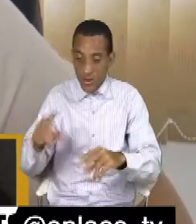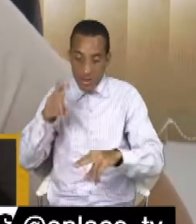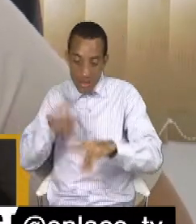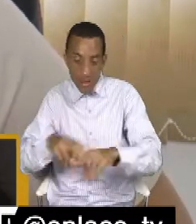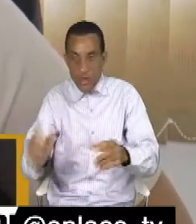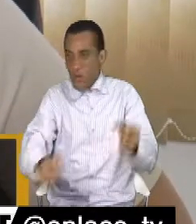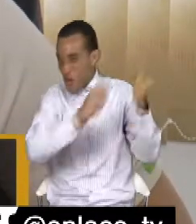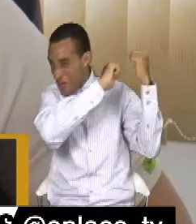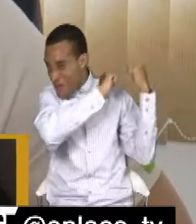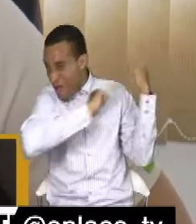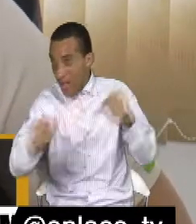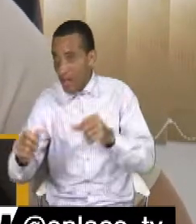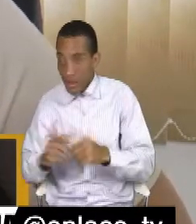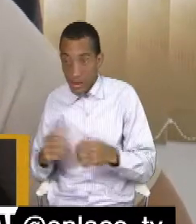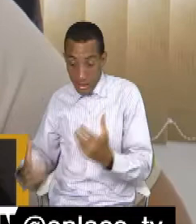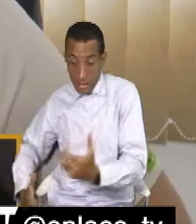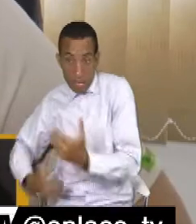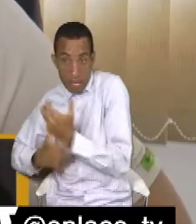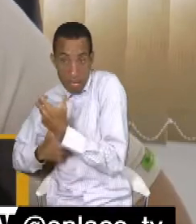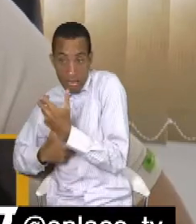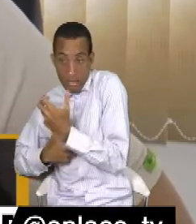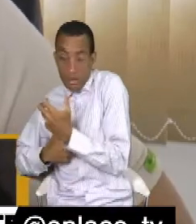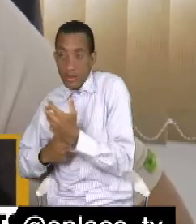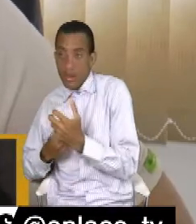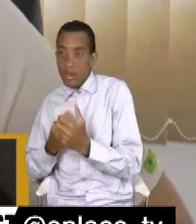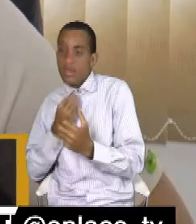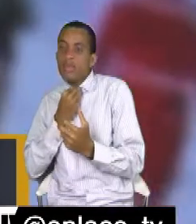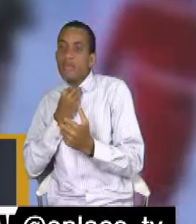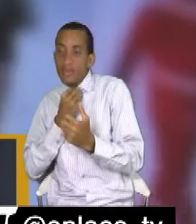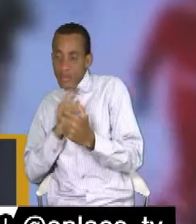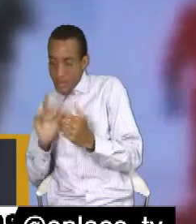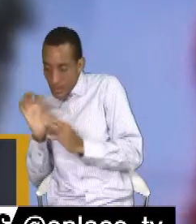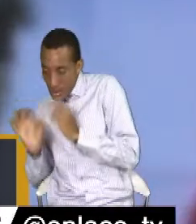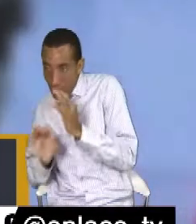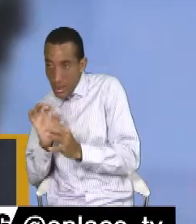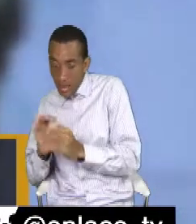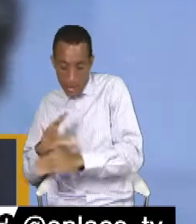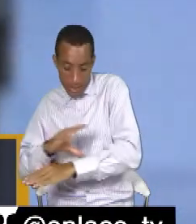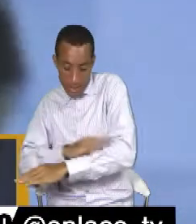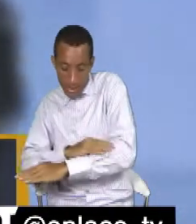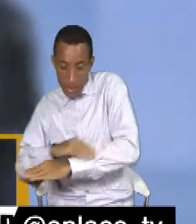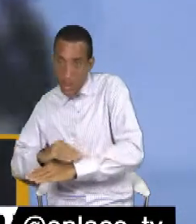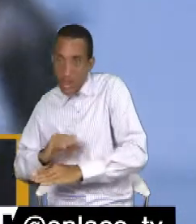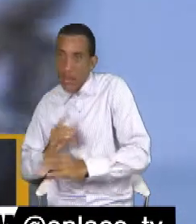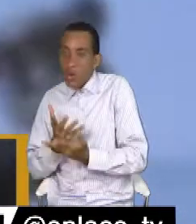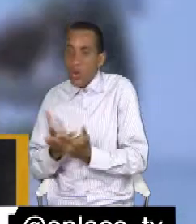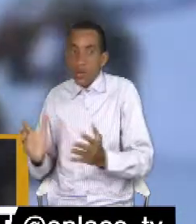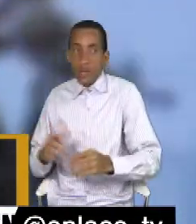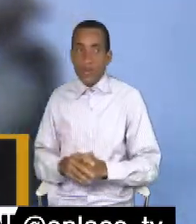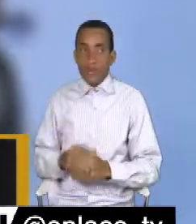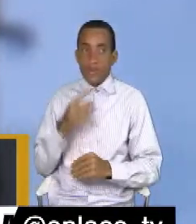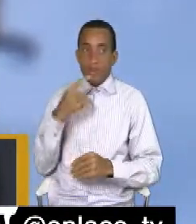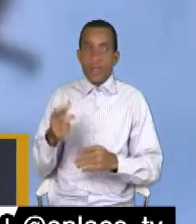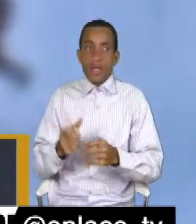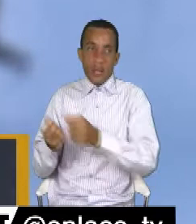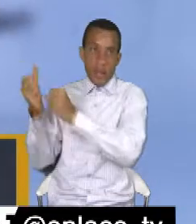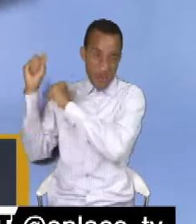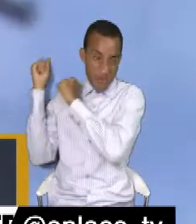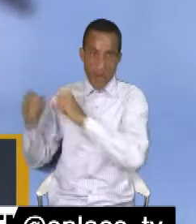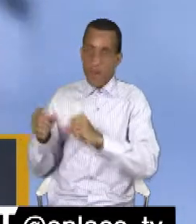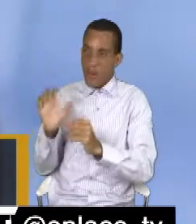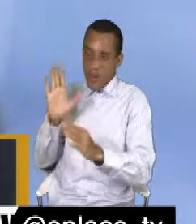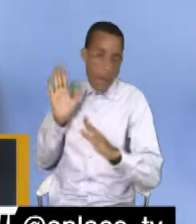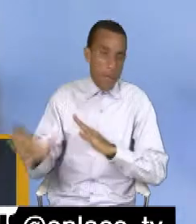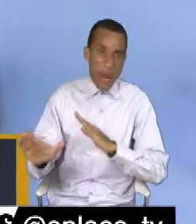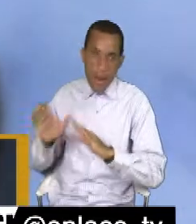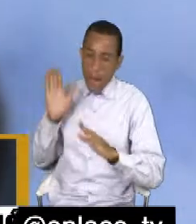a su niño, que estaba canalizado y que estaba recibiendo tratamiento. Segundos después, se devuelve y golpea al vigilante bajo la mirada